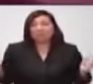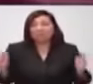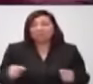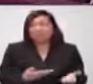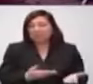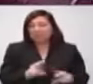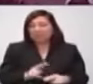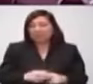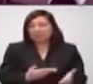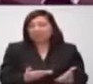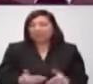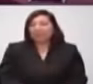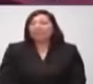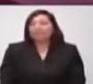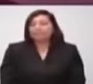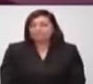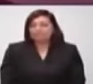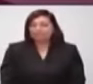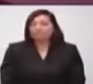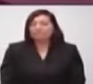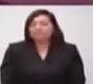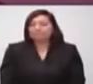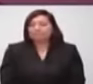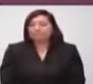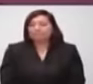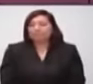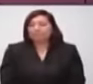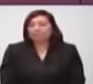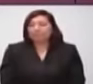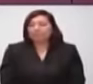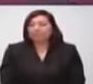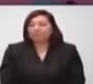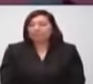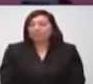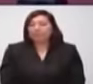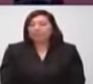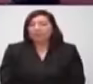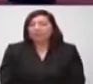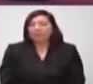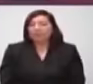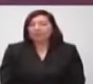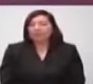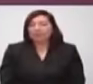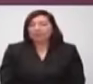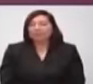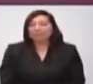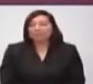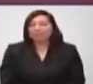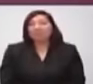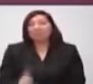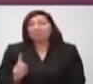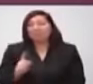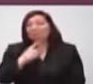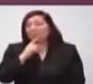esta presidencia invitamos a los funcionarios que usted ha citado, que darán la parte técnica, y en cada momento podrá usted intervenir